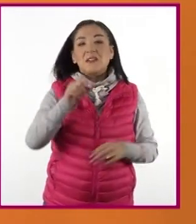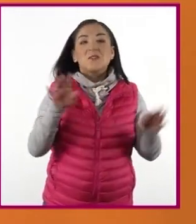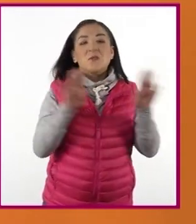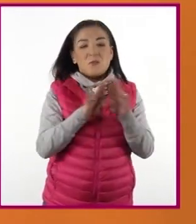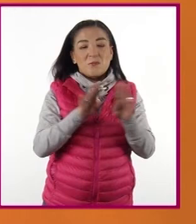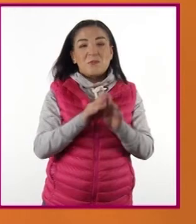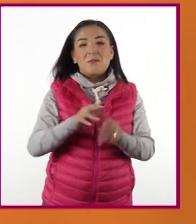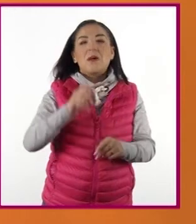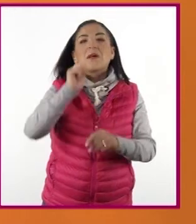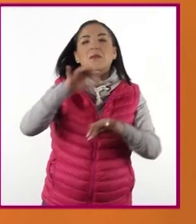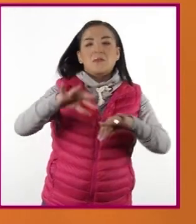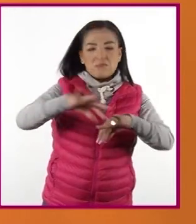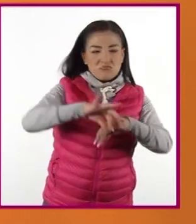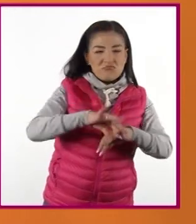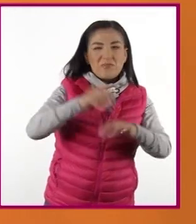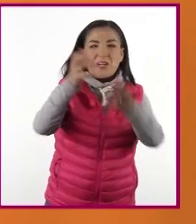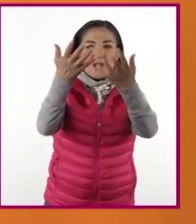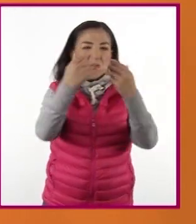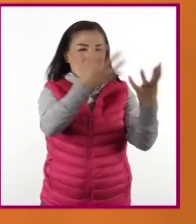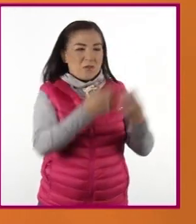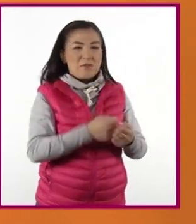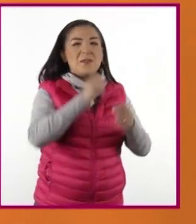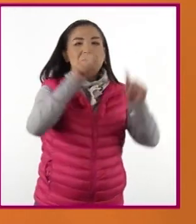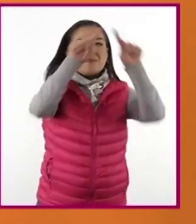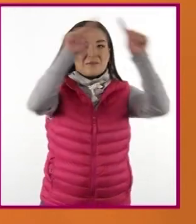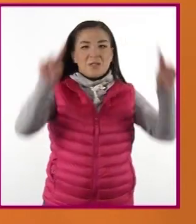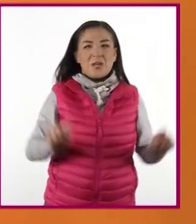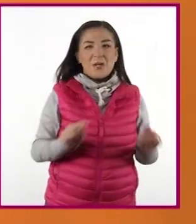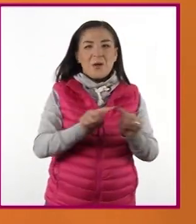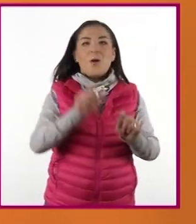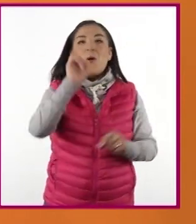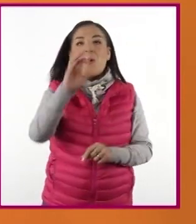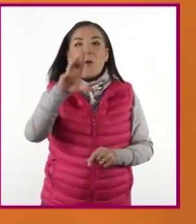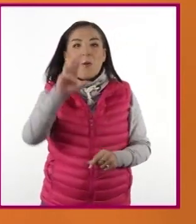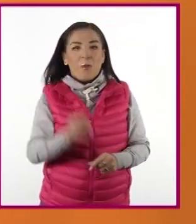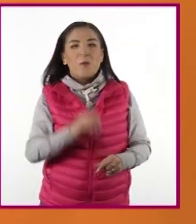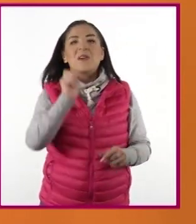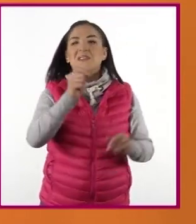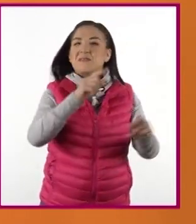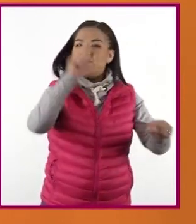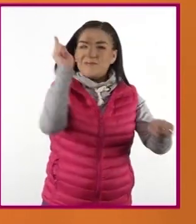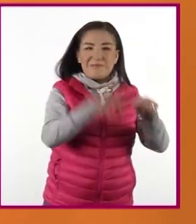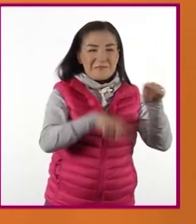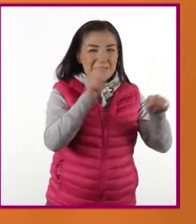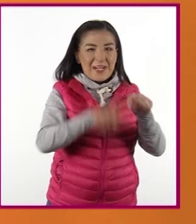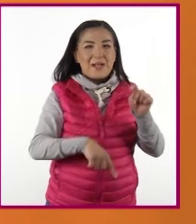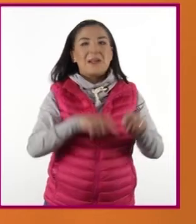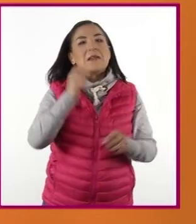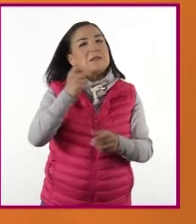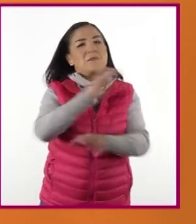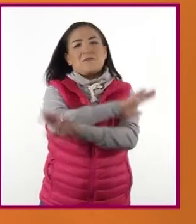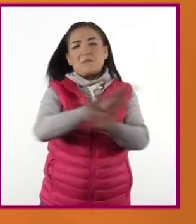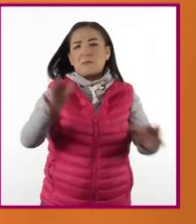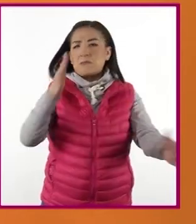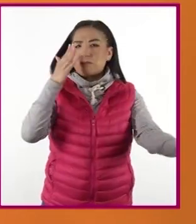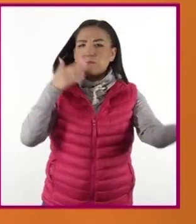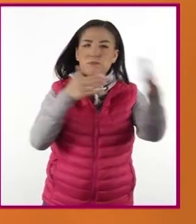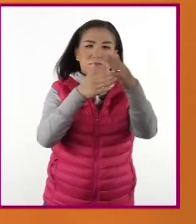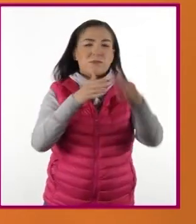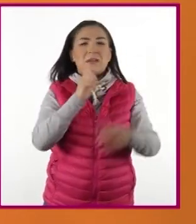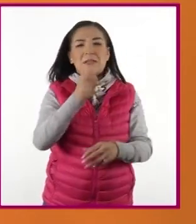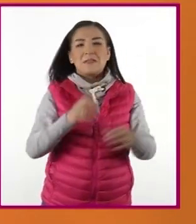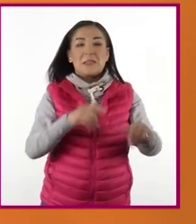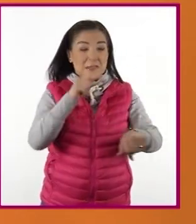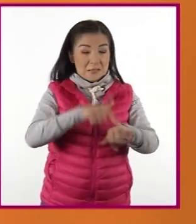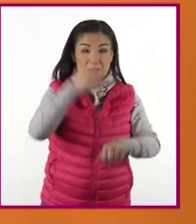las imágenes, hurtaban los útiles de rito, por lo que hubo necesidad de imponer un toque de queda a partir de las 10 de